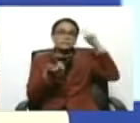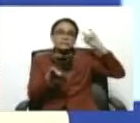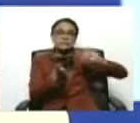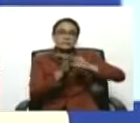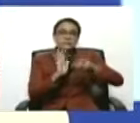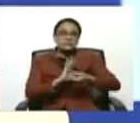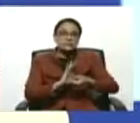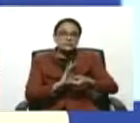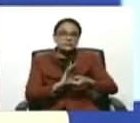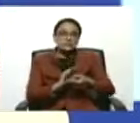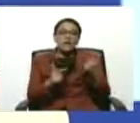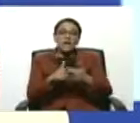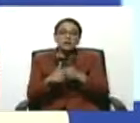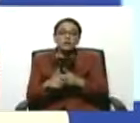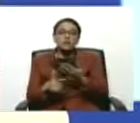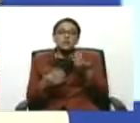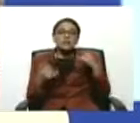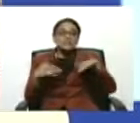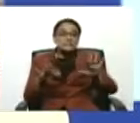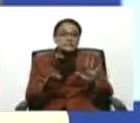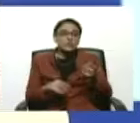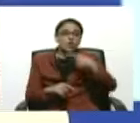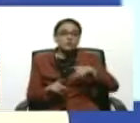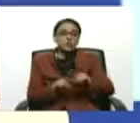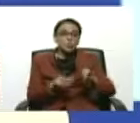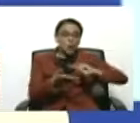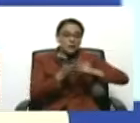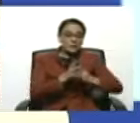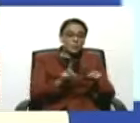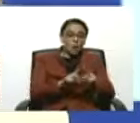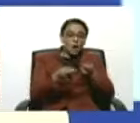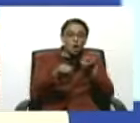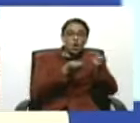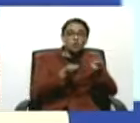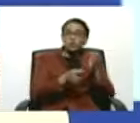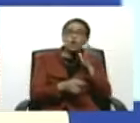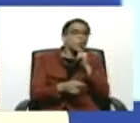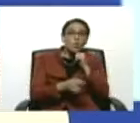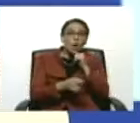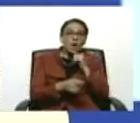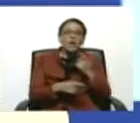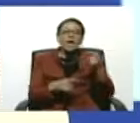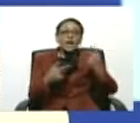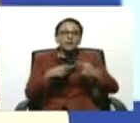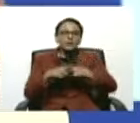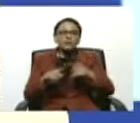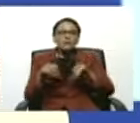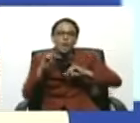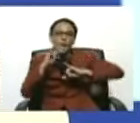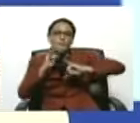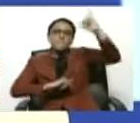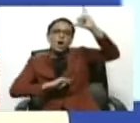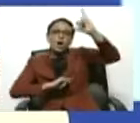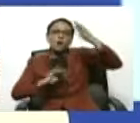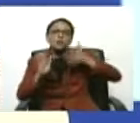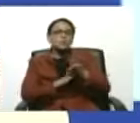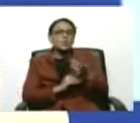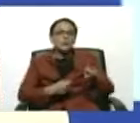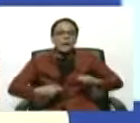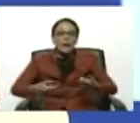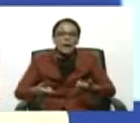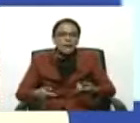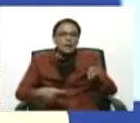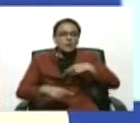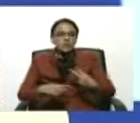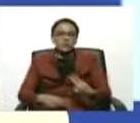racionado y si se elimina el razonamiento lo que ocurre es que hay una hiperinflación y la gente sufre